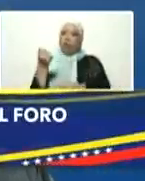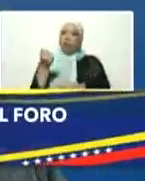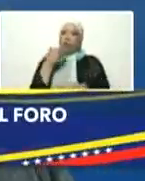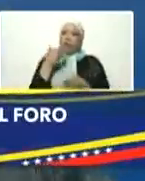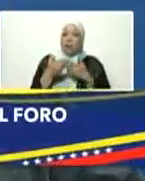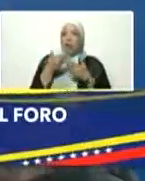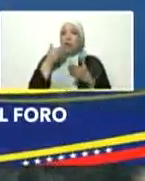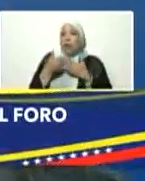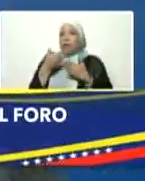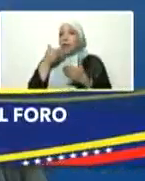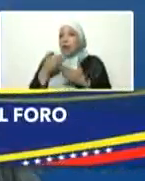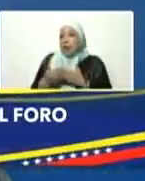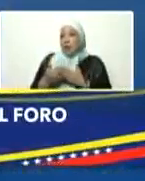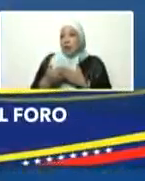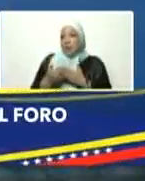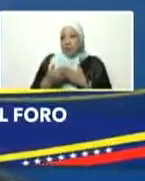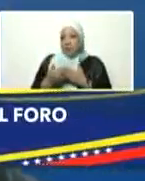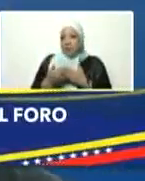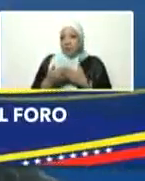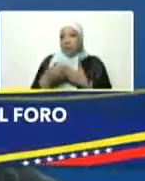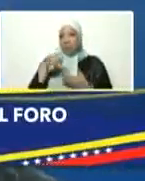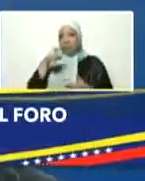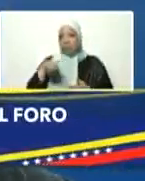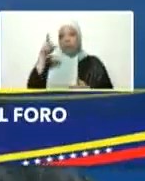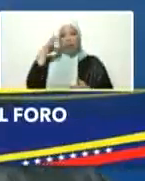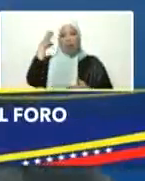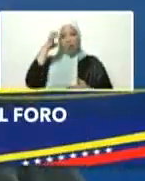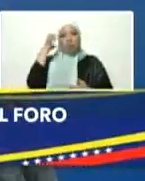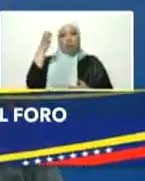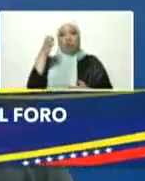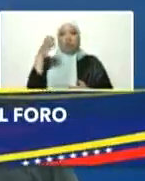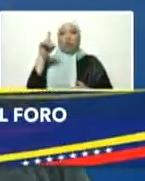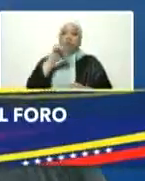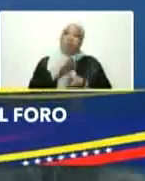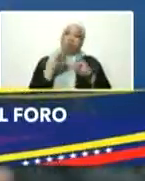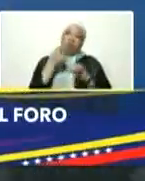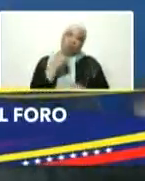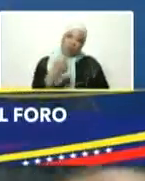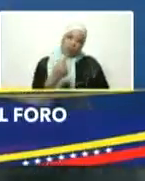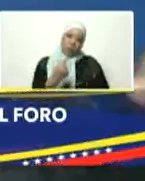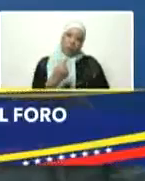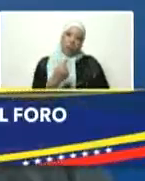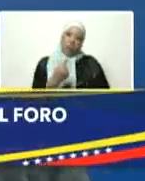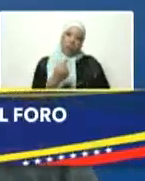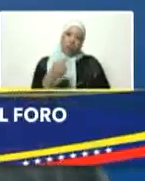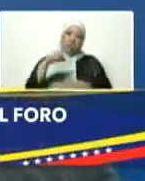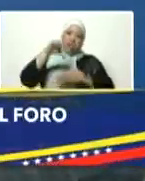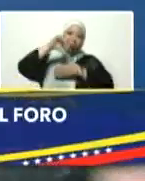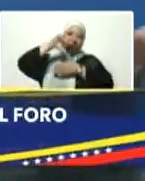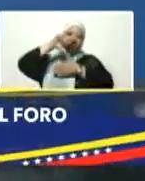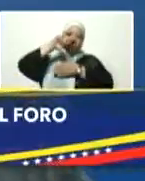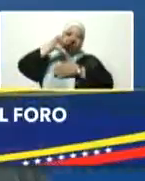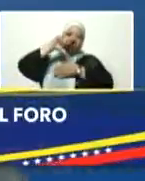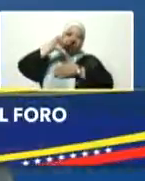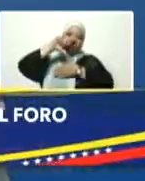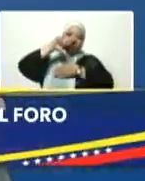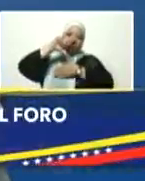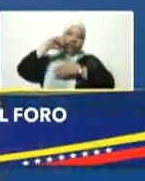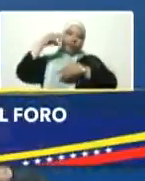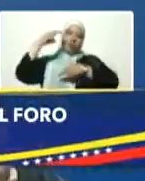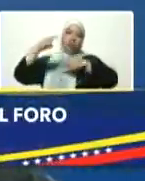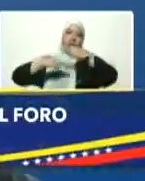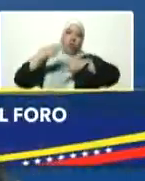Muchísimas gracias y como republicana española también quiero terminar diciendo que alerta que camina la espada de Bolívar